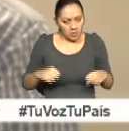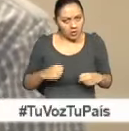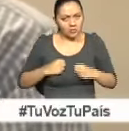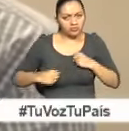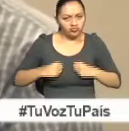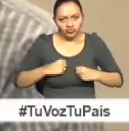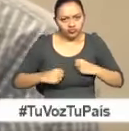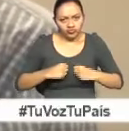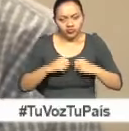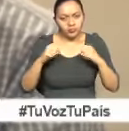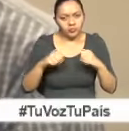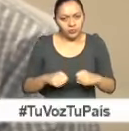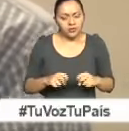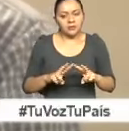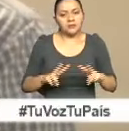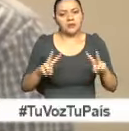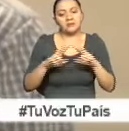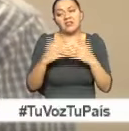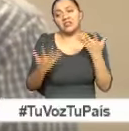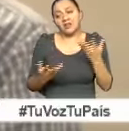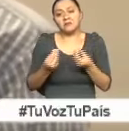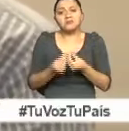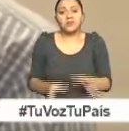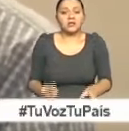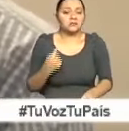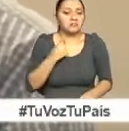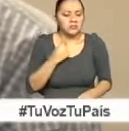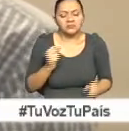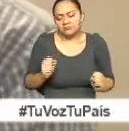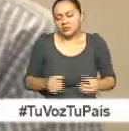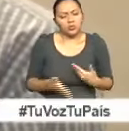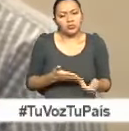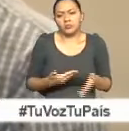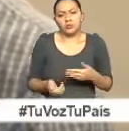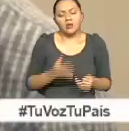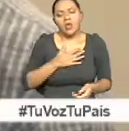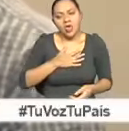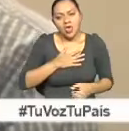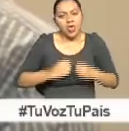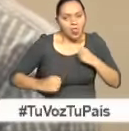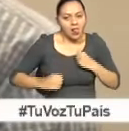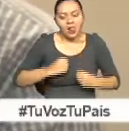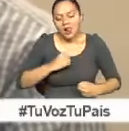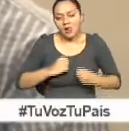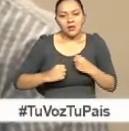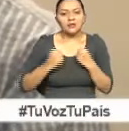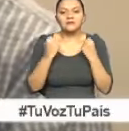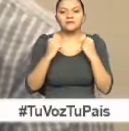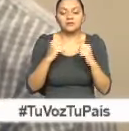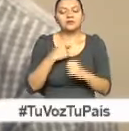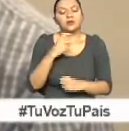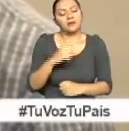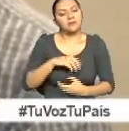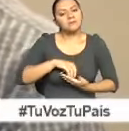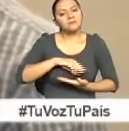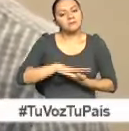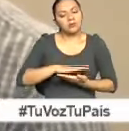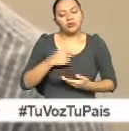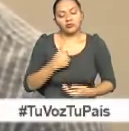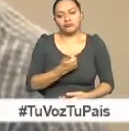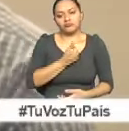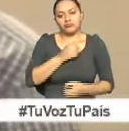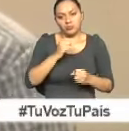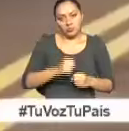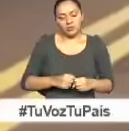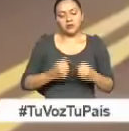nada y sé que lo valoro. A lo mejor no llegue, pero con el último aliento sé que voy a hacerlo. Y en mí quedará en que lo hice, lo